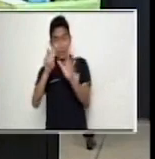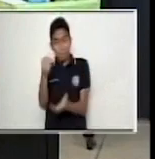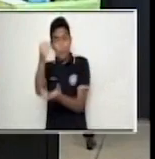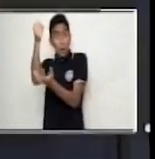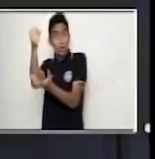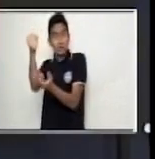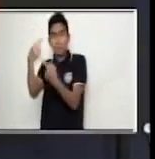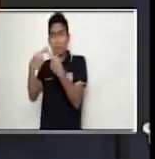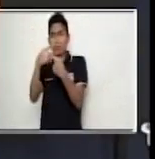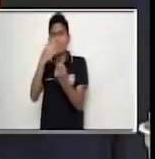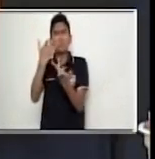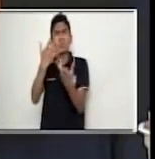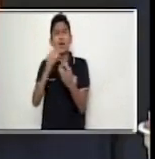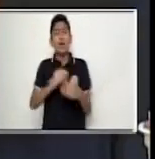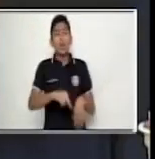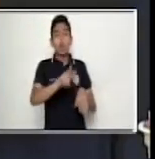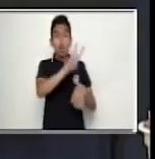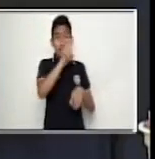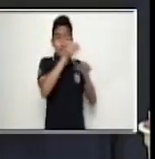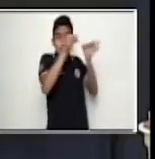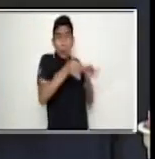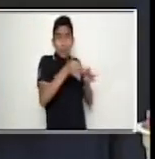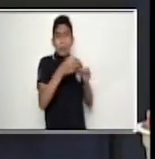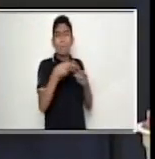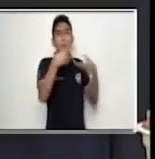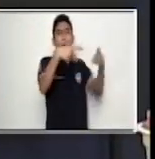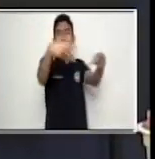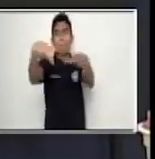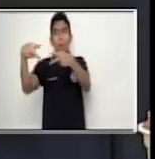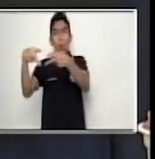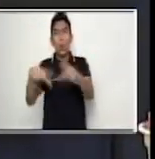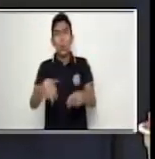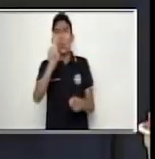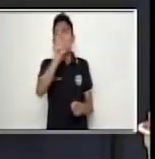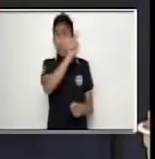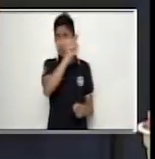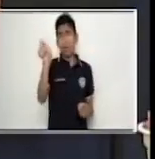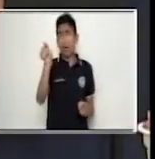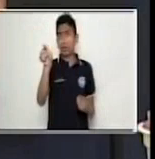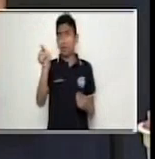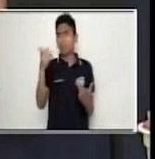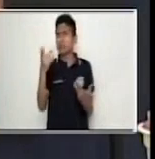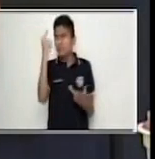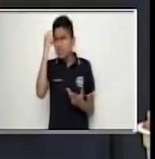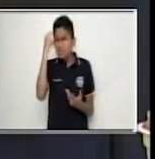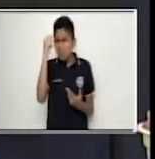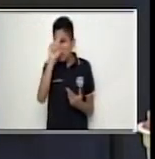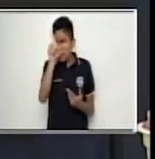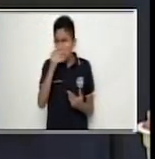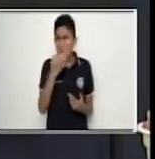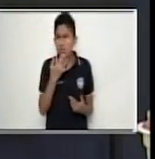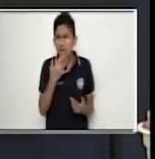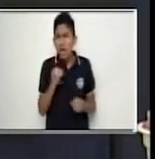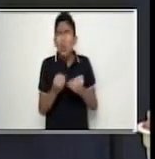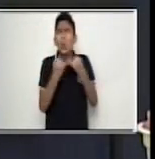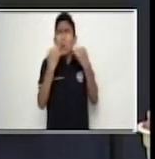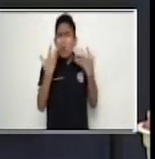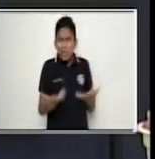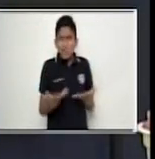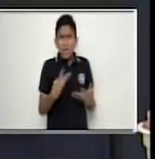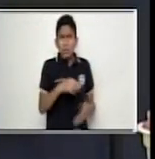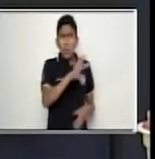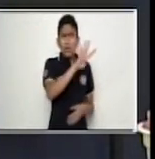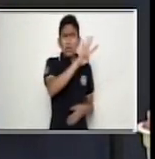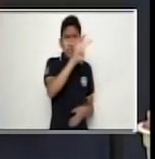vendió 256 bolsas en la semana. Nuestra pregunta es, ¿cuántas bolsas